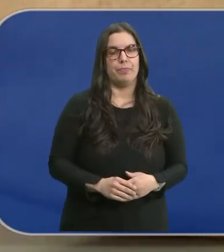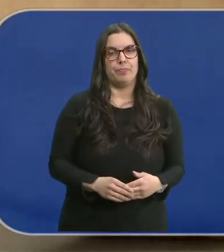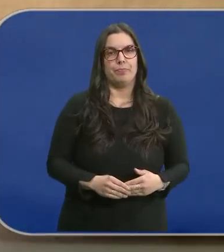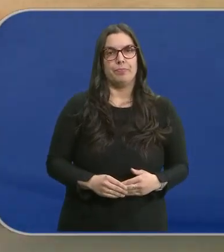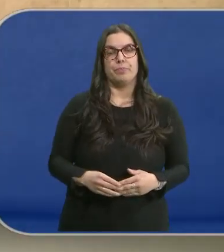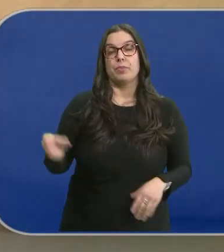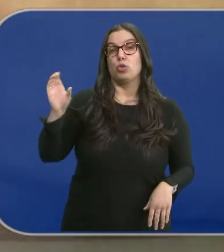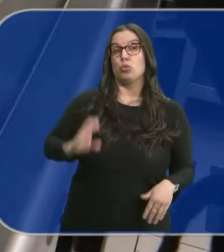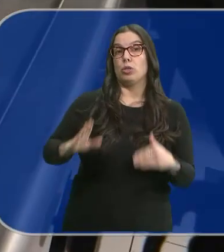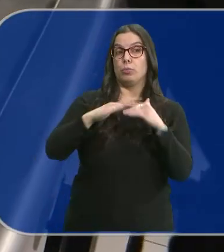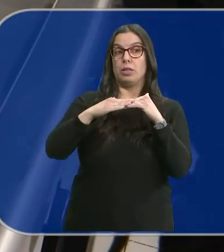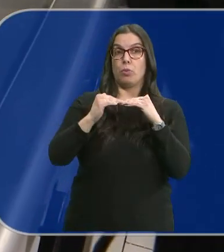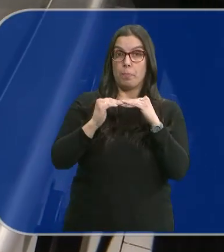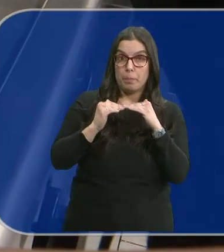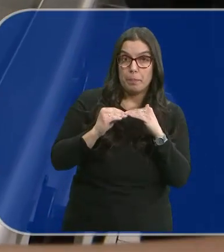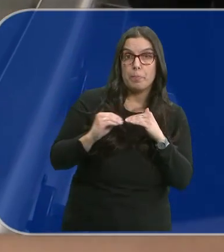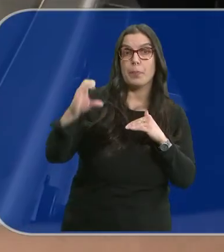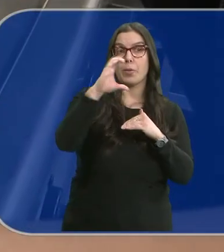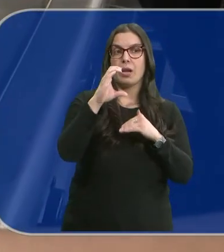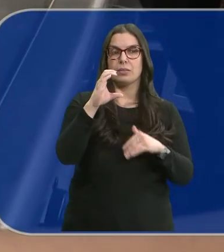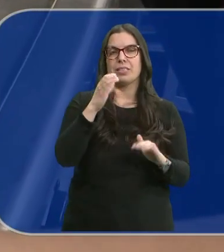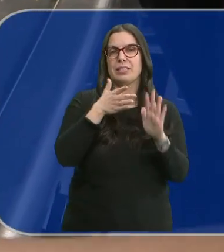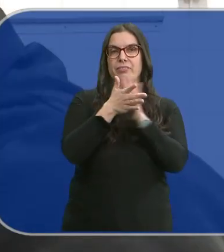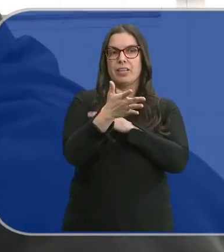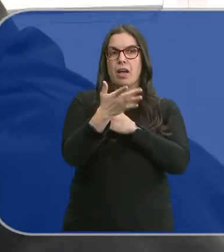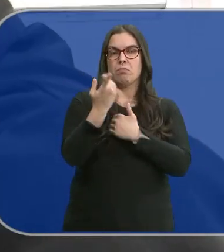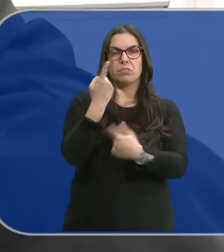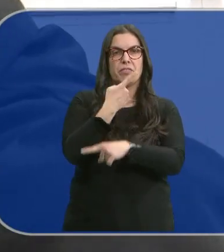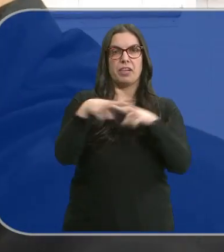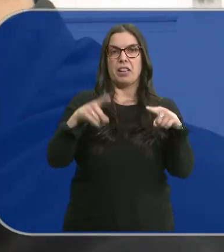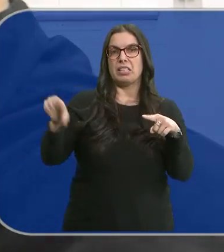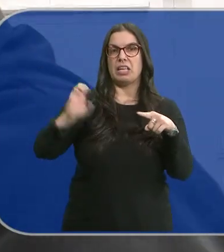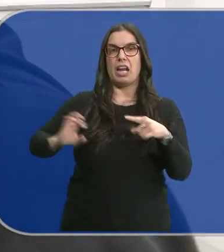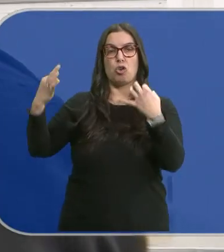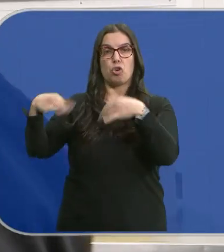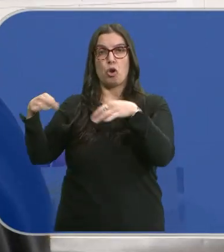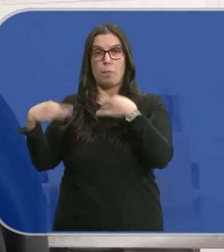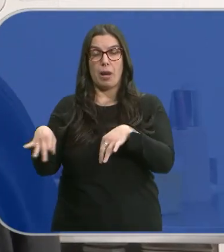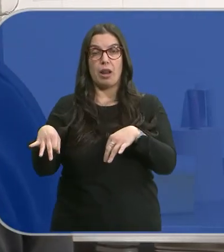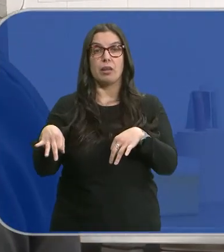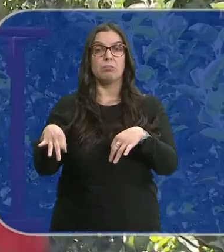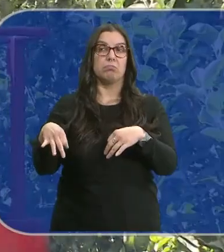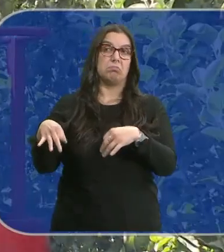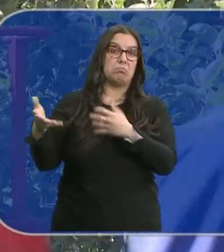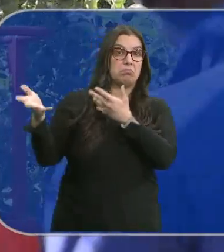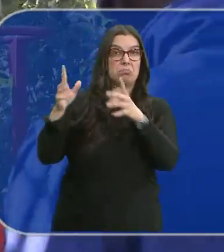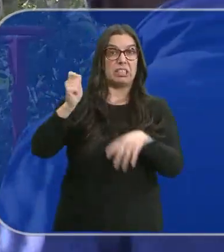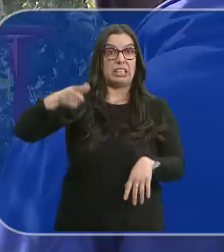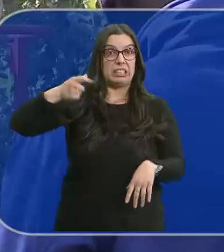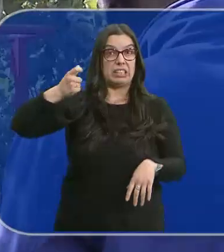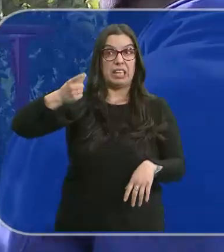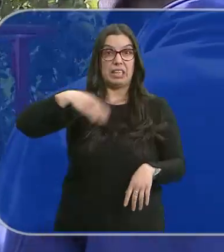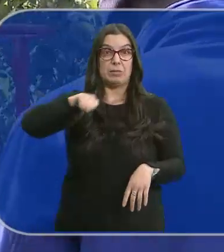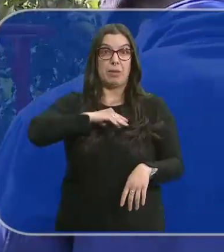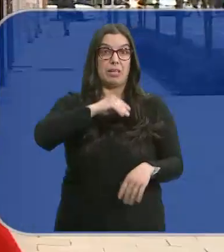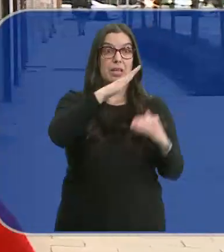La subida del SMI ha provocado que casi desaparezca la diferencia con el salario modal, es decir, el sueldo más habitual